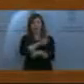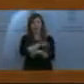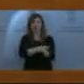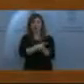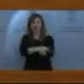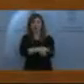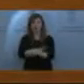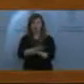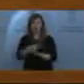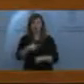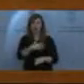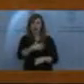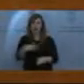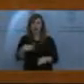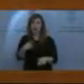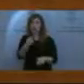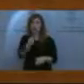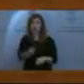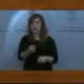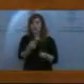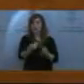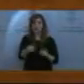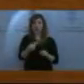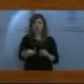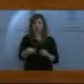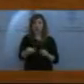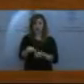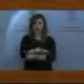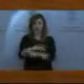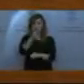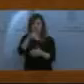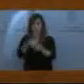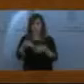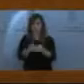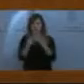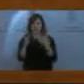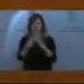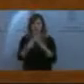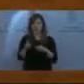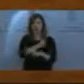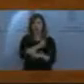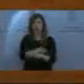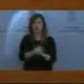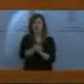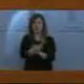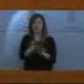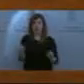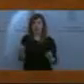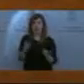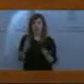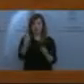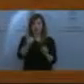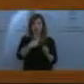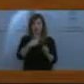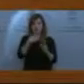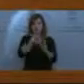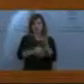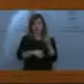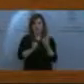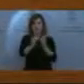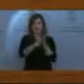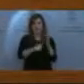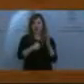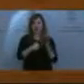que decirles que las políticas deportivas del Gobierno en 2017 como política deportiva es ninguna, caben en un folio en blanco. Y como es una